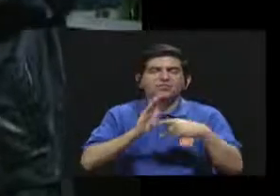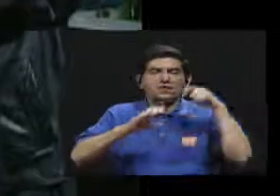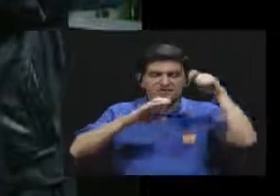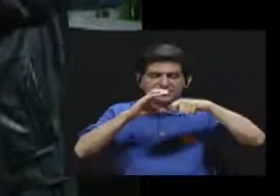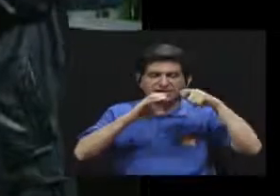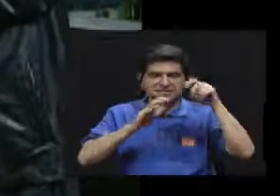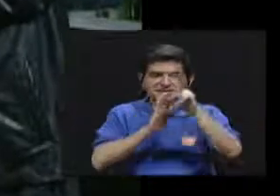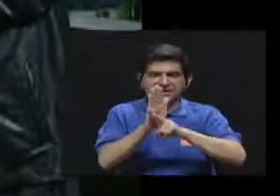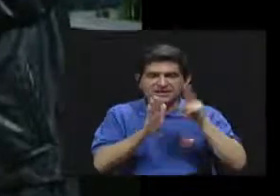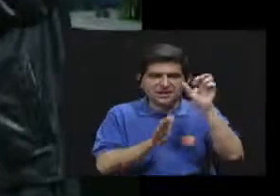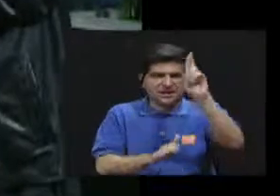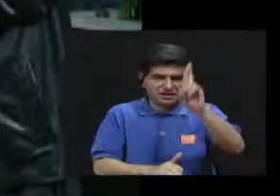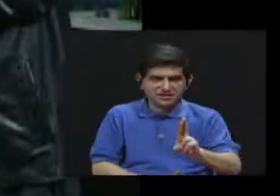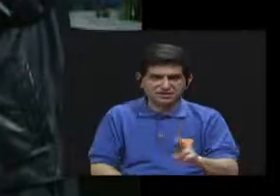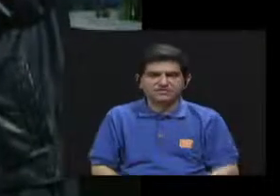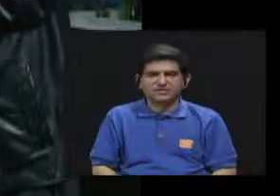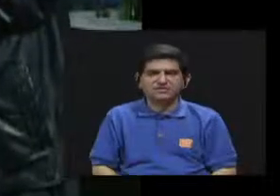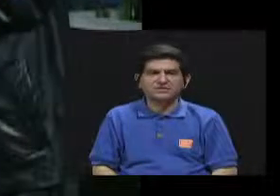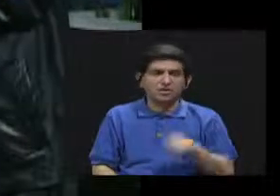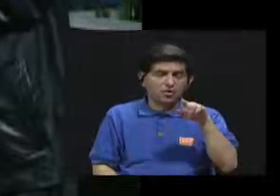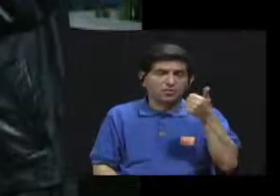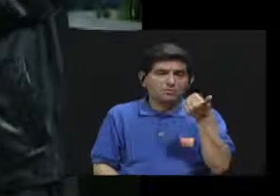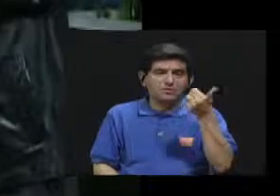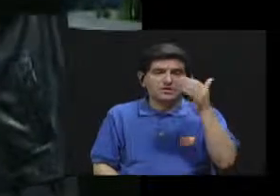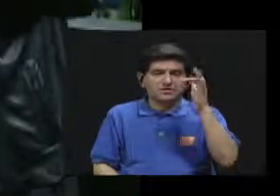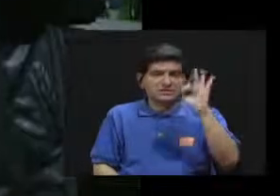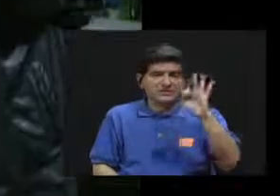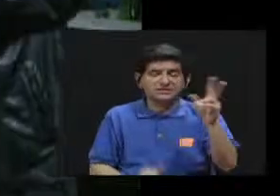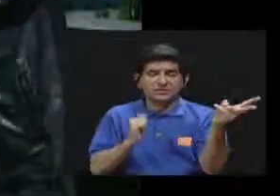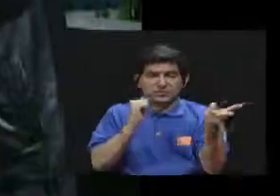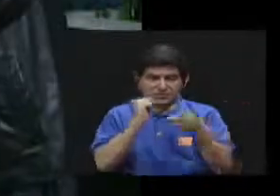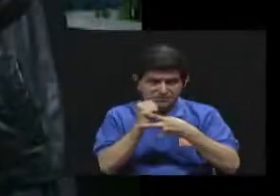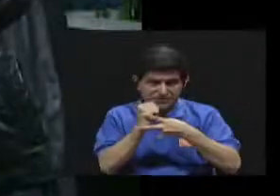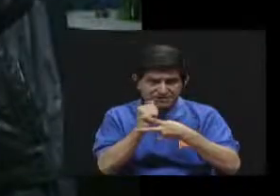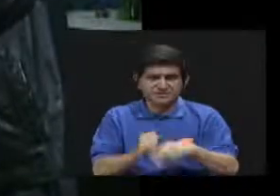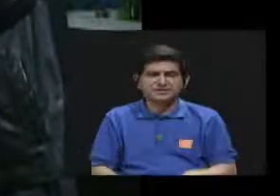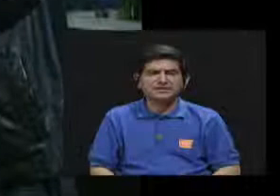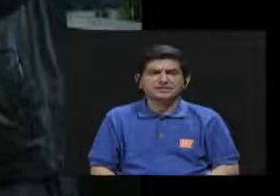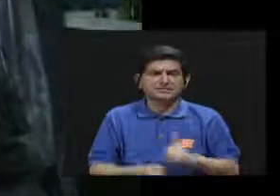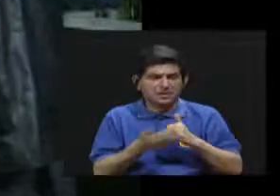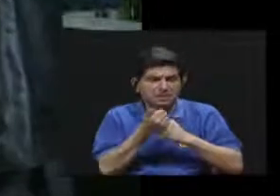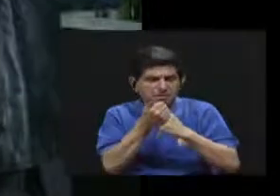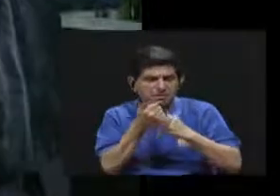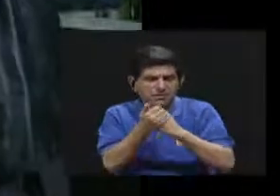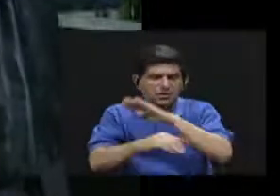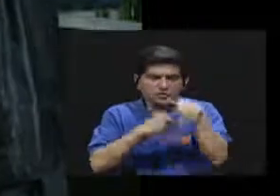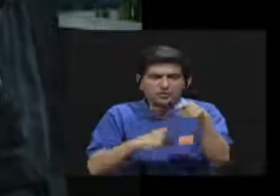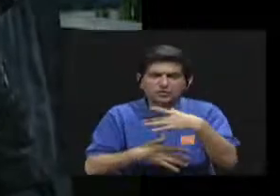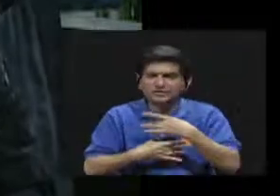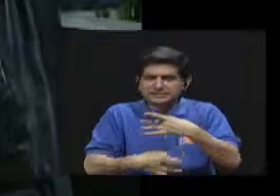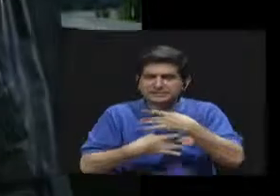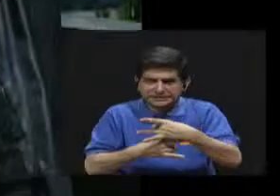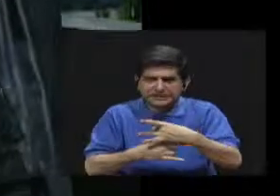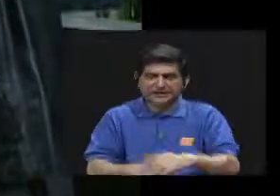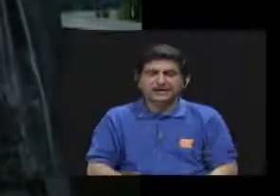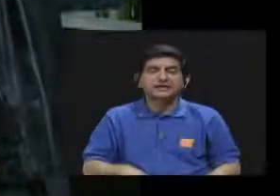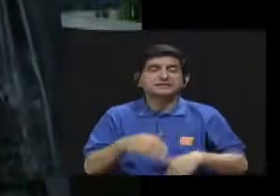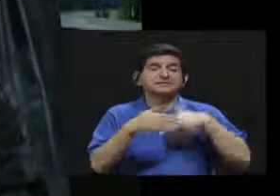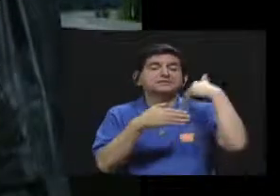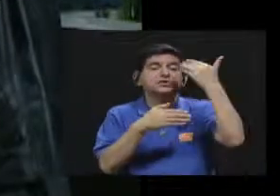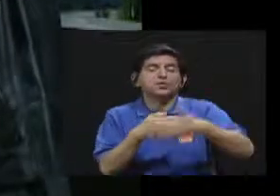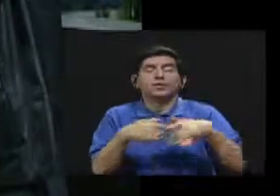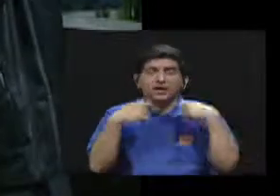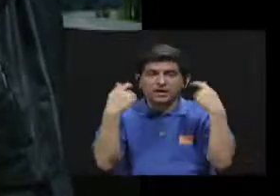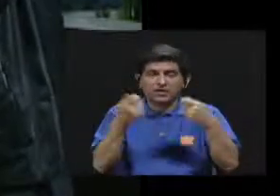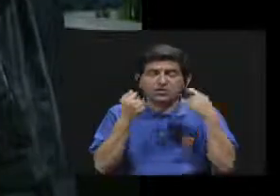costarricense, que durante 19 ediciones alimentó todas estas inquietudes. Así es. Luego vino un festival de